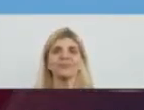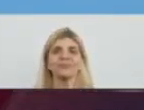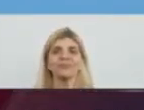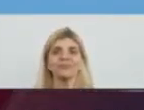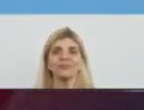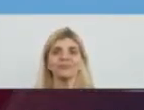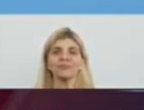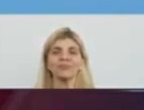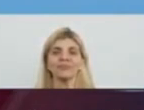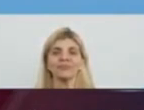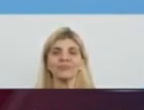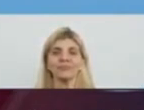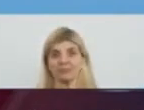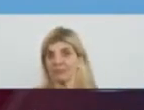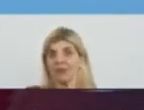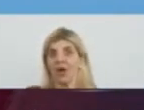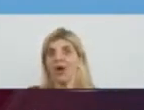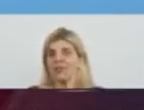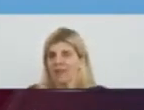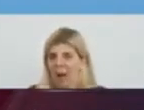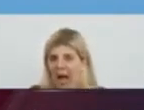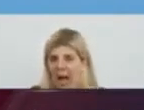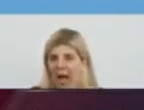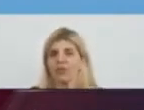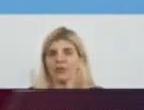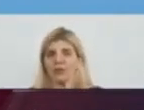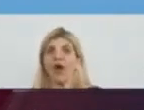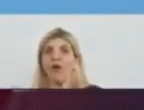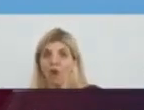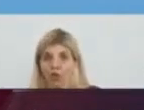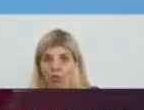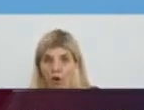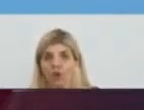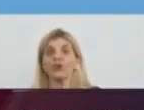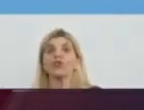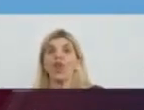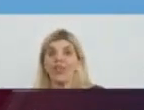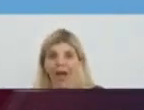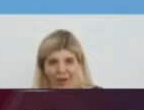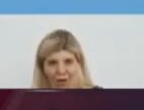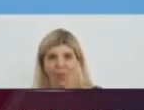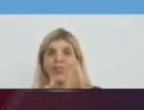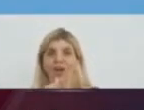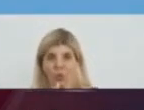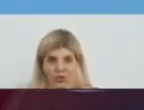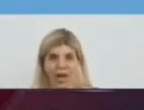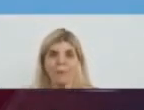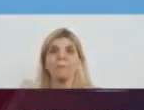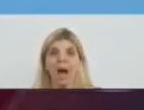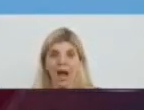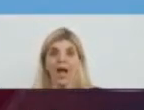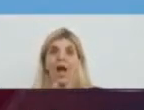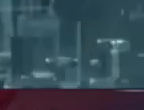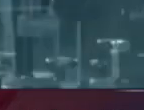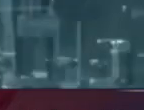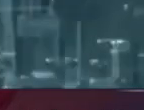Hemos logrado y estamos trabajando con el Fondo Soberano de Rusia para que podamos llevar adelante un acuerdo